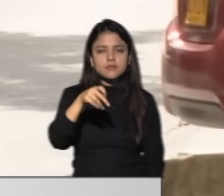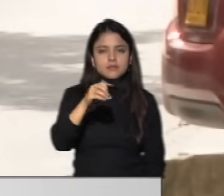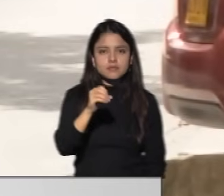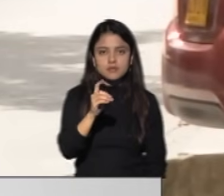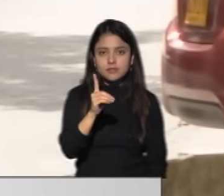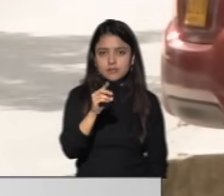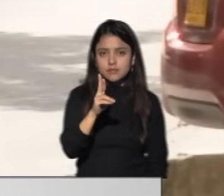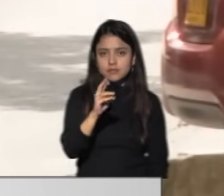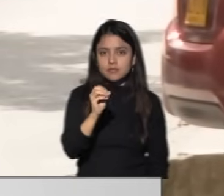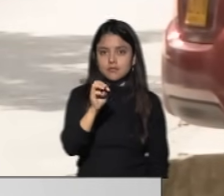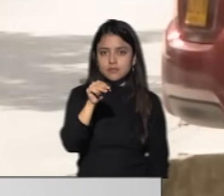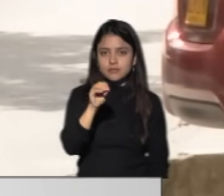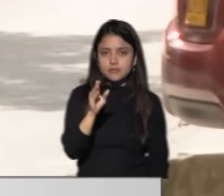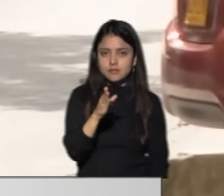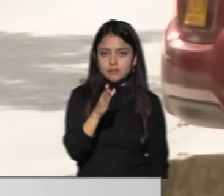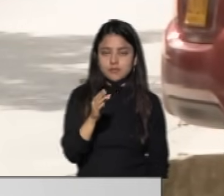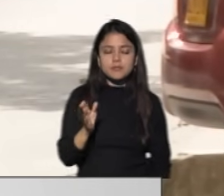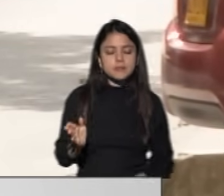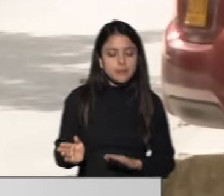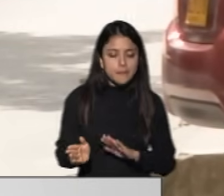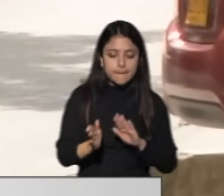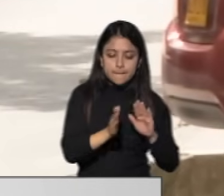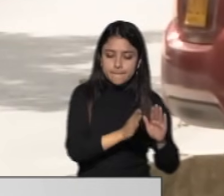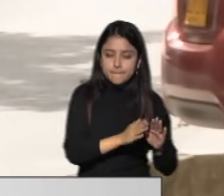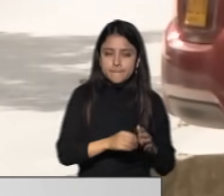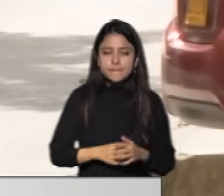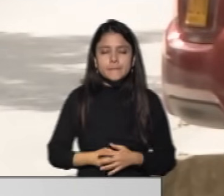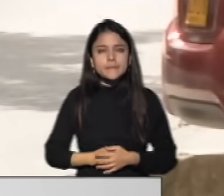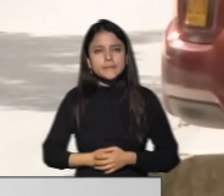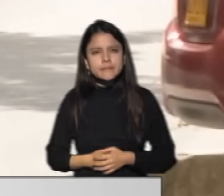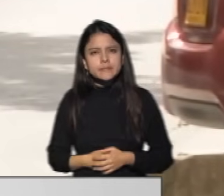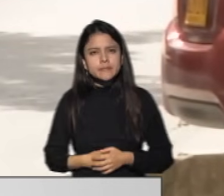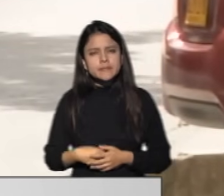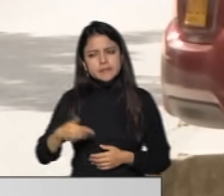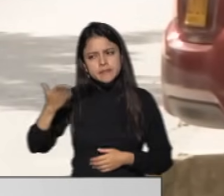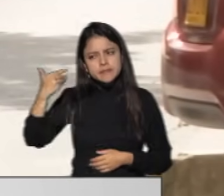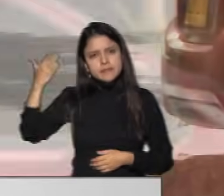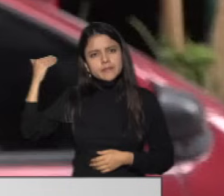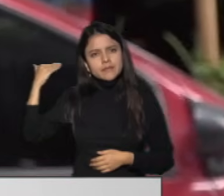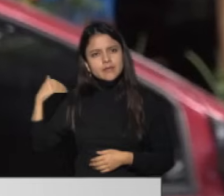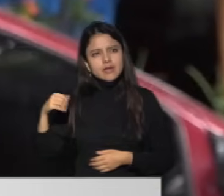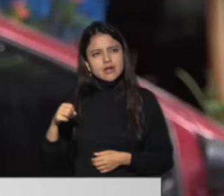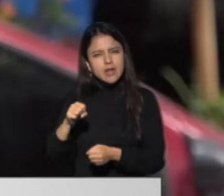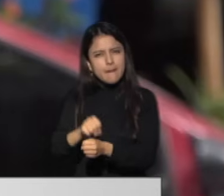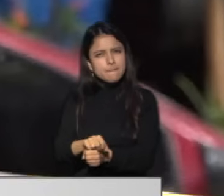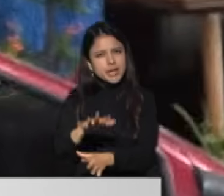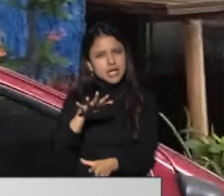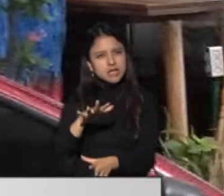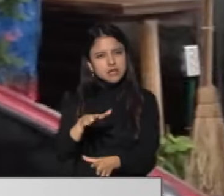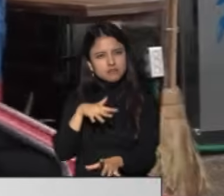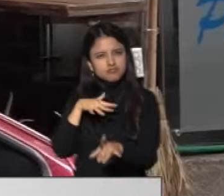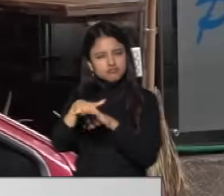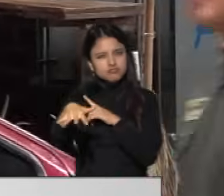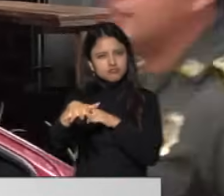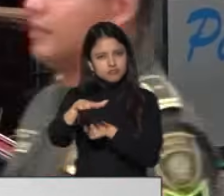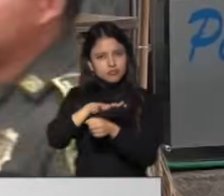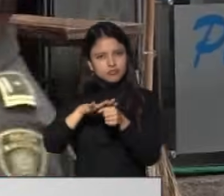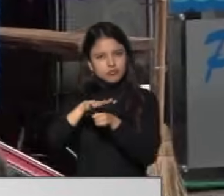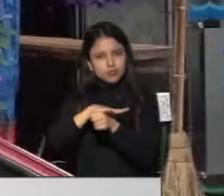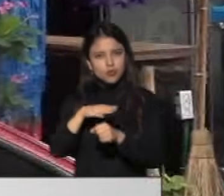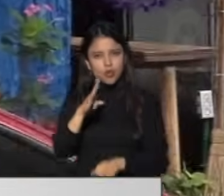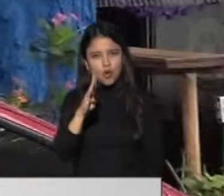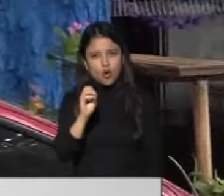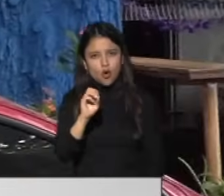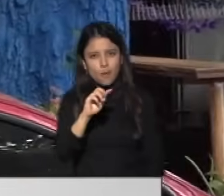En otras noticias, las autoridades tratan de establecer las causas del atentado que fue perpetrado en un restaurante en el barrio Boston, en el